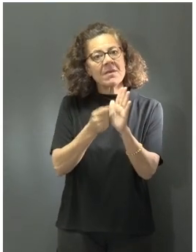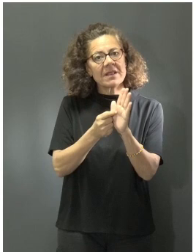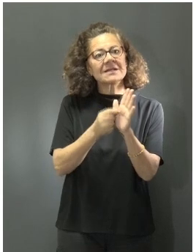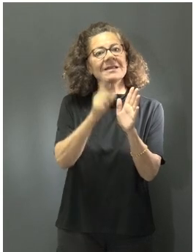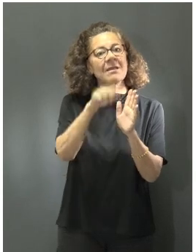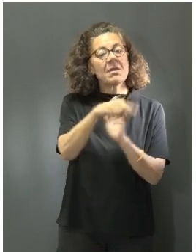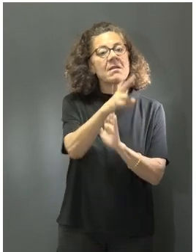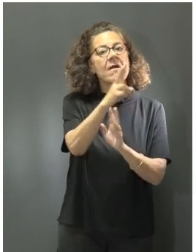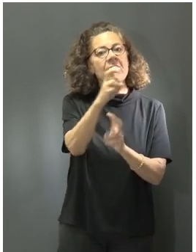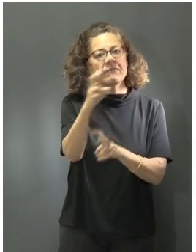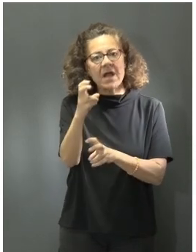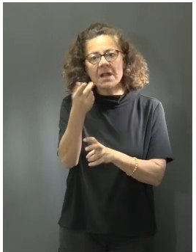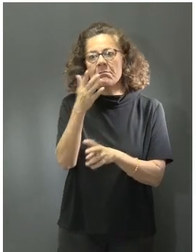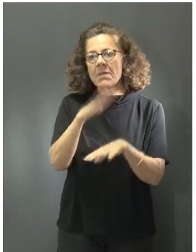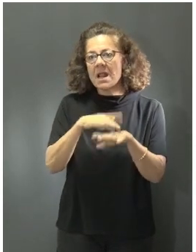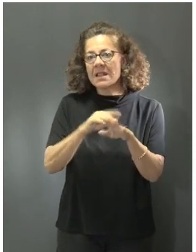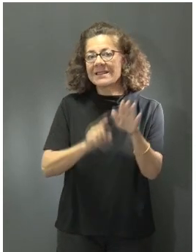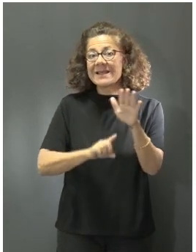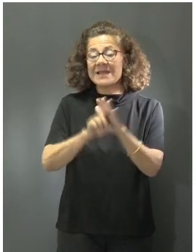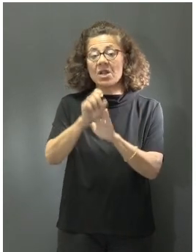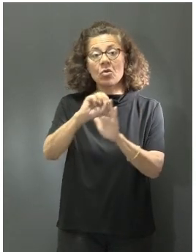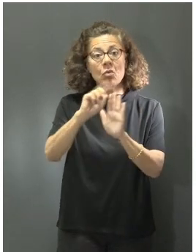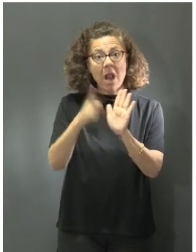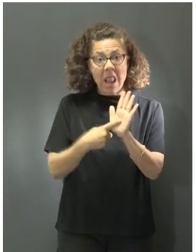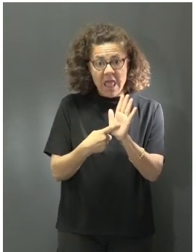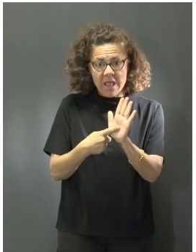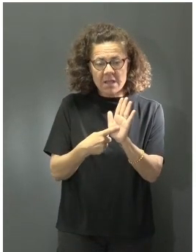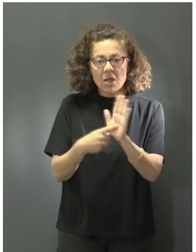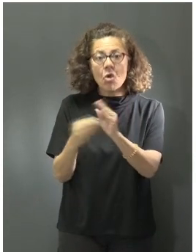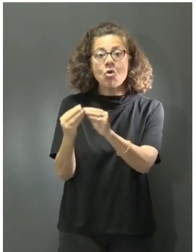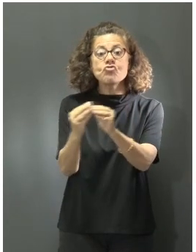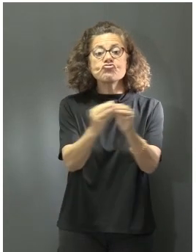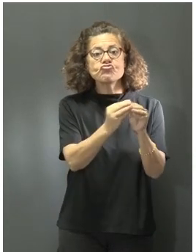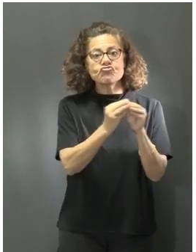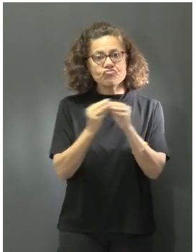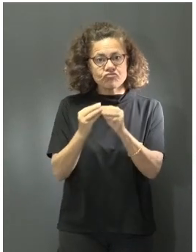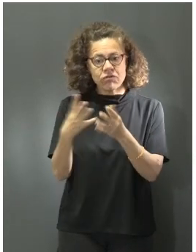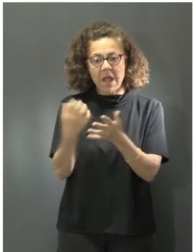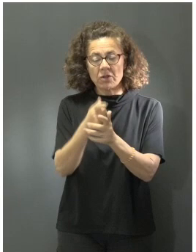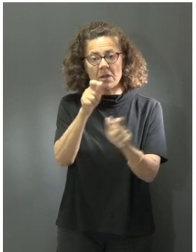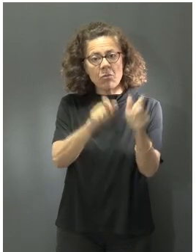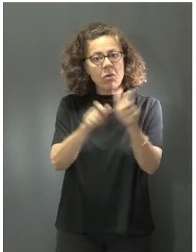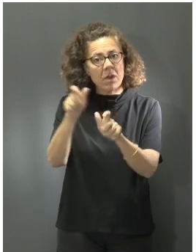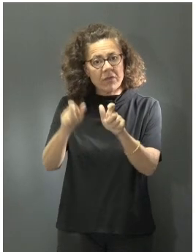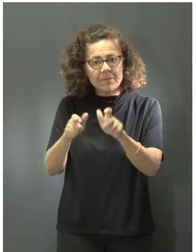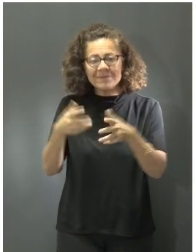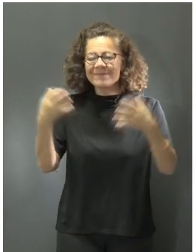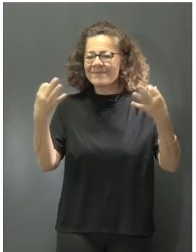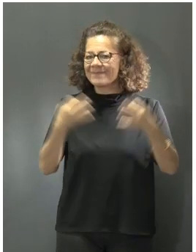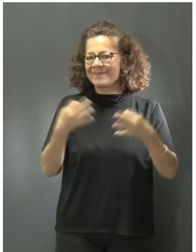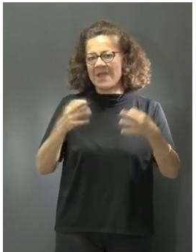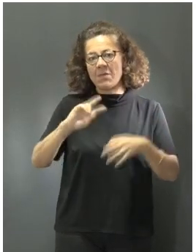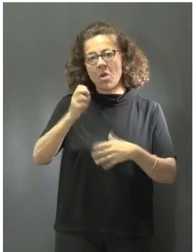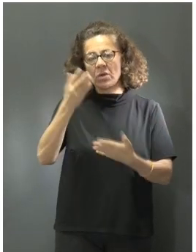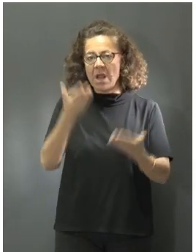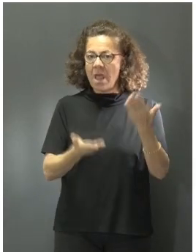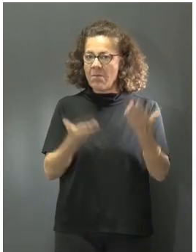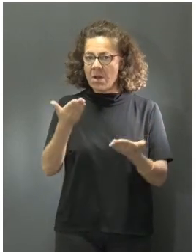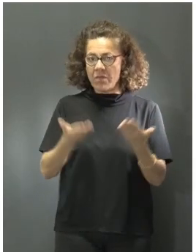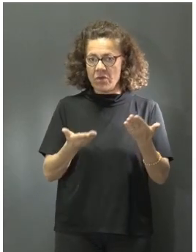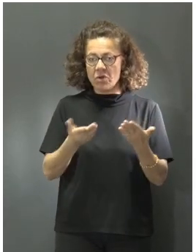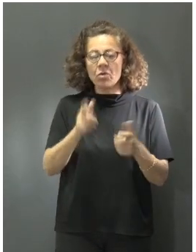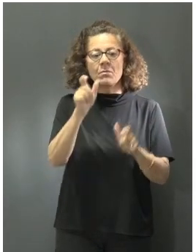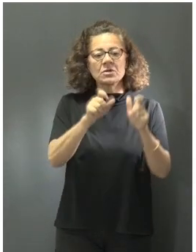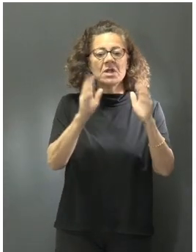valgan al desarrollo de una ley común para toda la población, necesariamente tiene que haber otro tipo de evaluación. Con personas